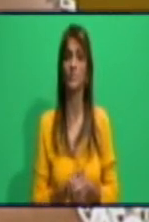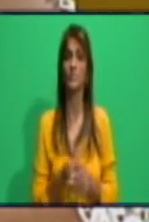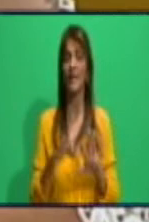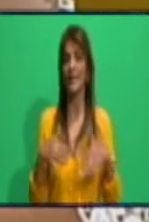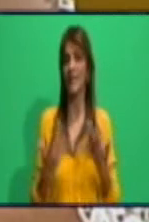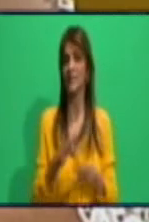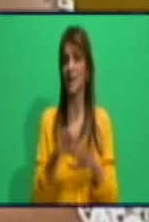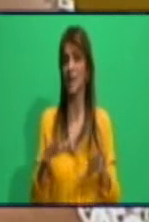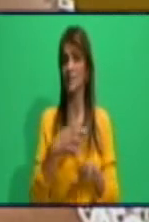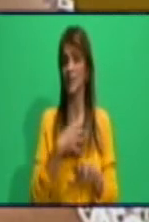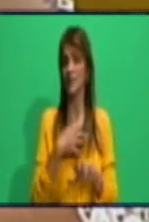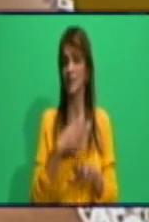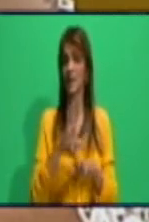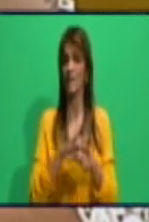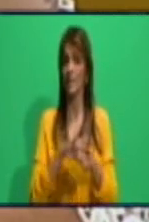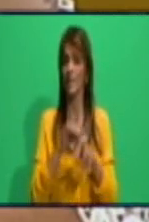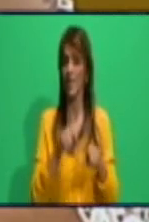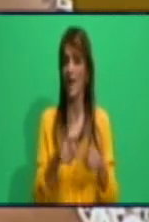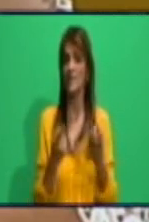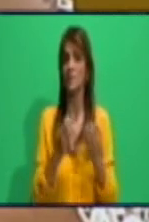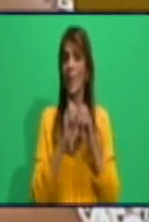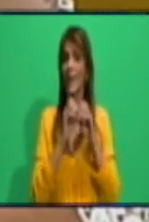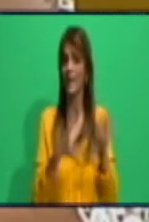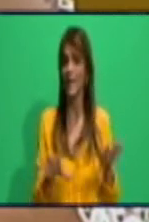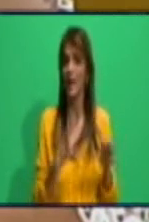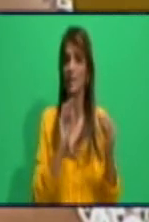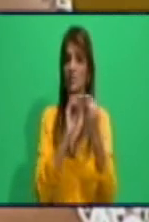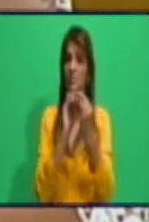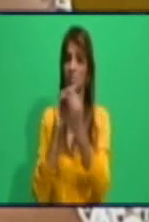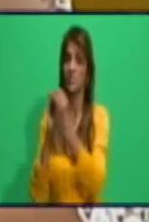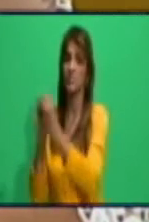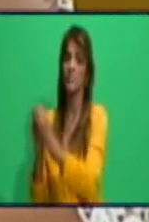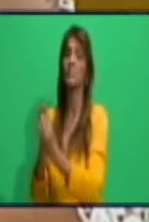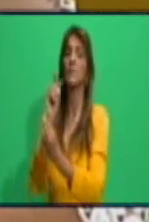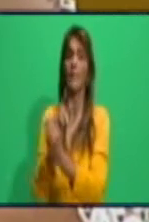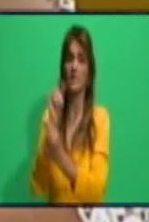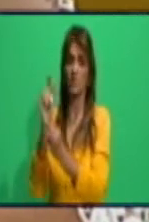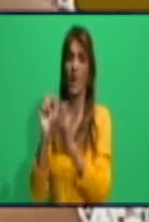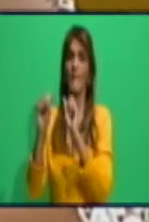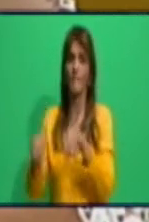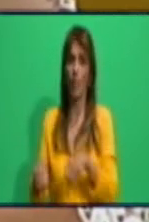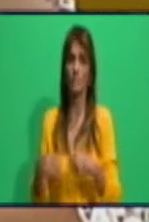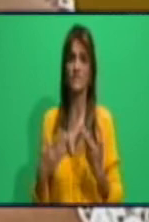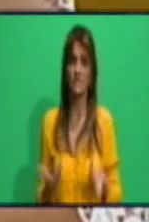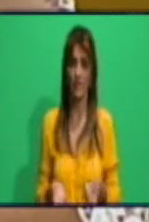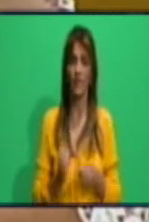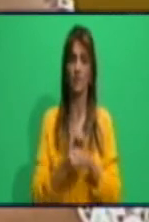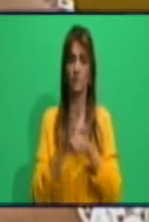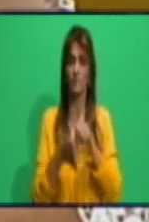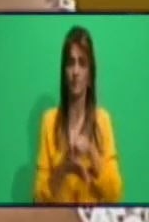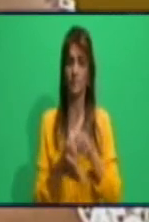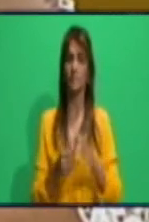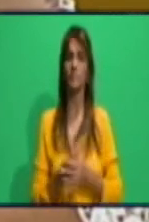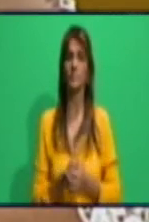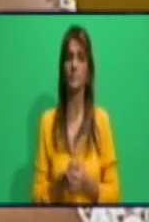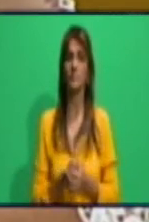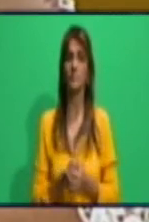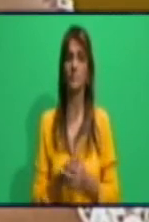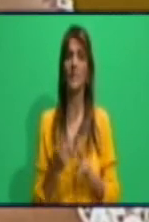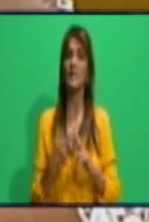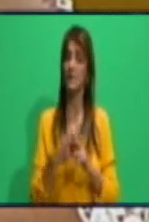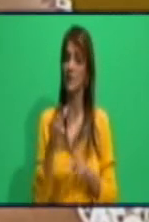y genera un número importante de casos como sospechosos. Y también un número grande